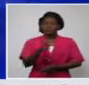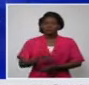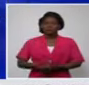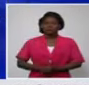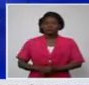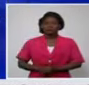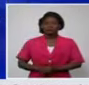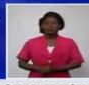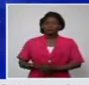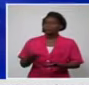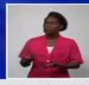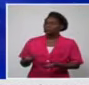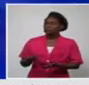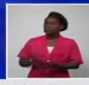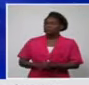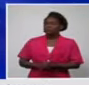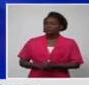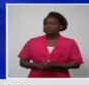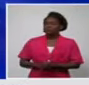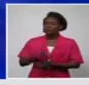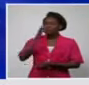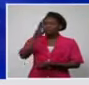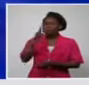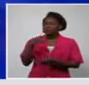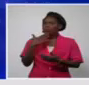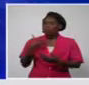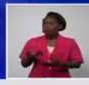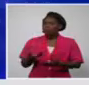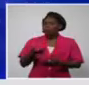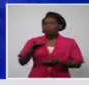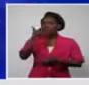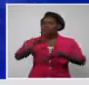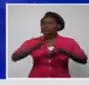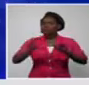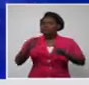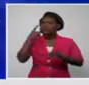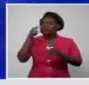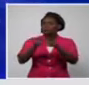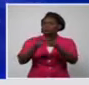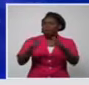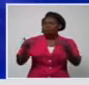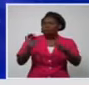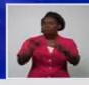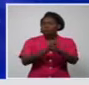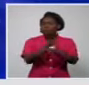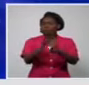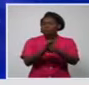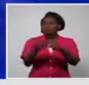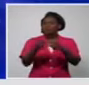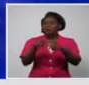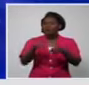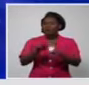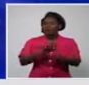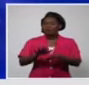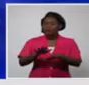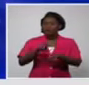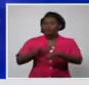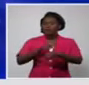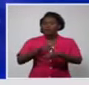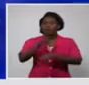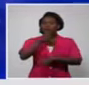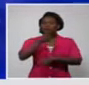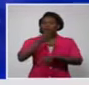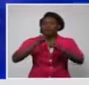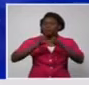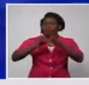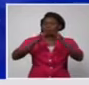doctor, Artemisa muestra una amplia dispersión del virus y a propósito hemos establecido contactos desde horas muy